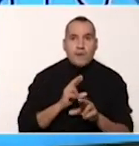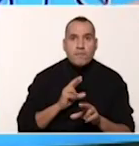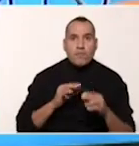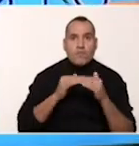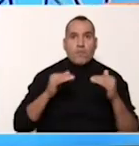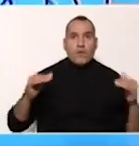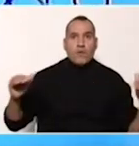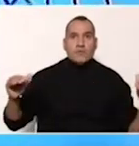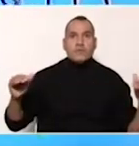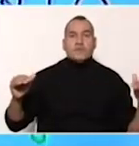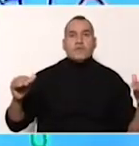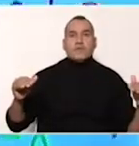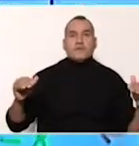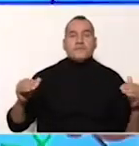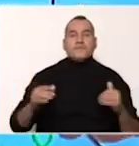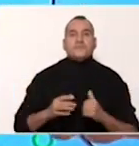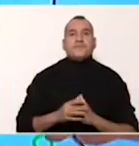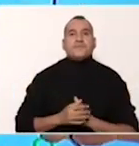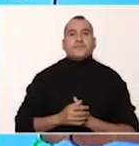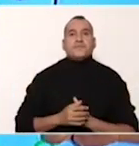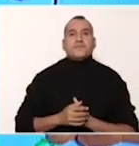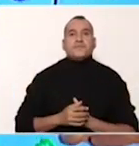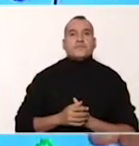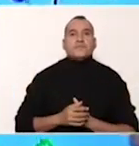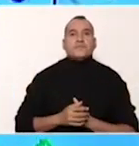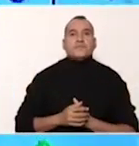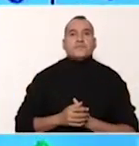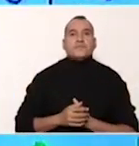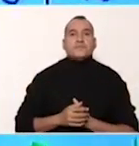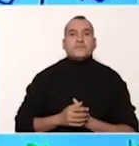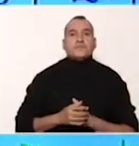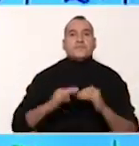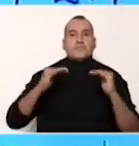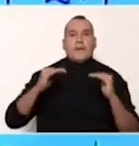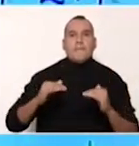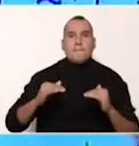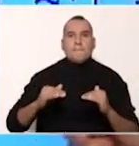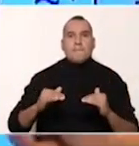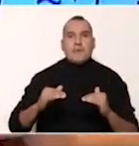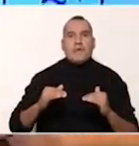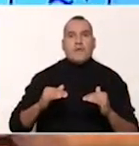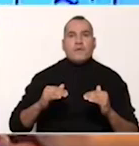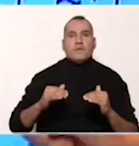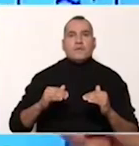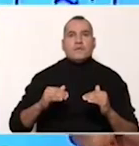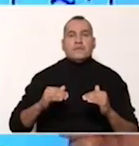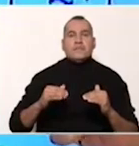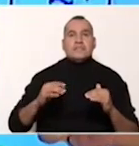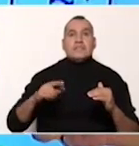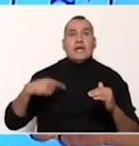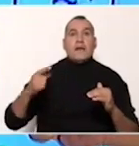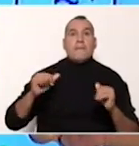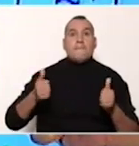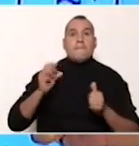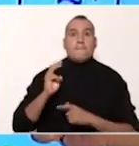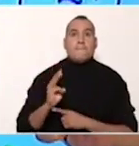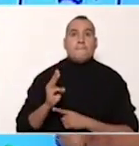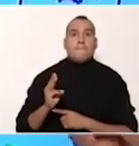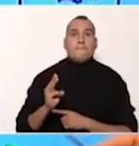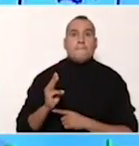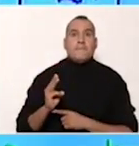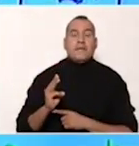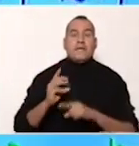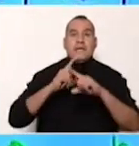grado menor al polinomio dividendo. Fíjense que el polinomio dividendo era de